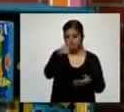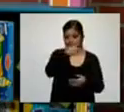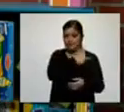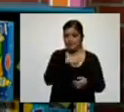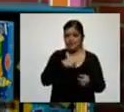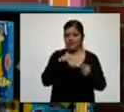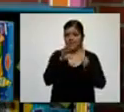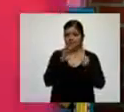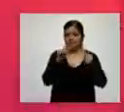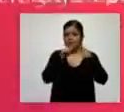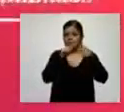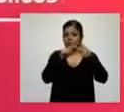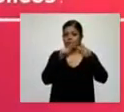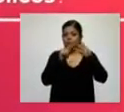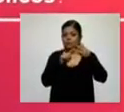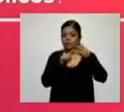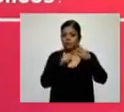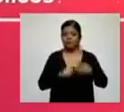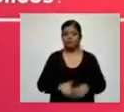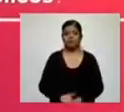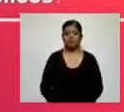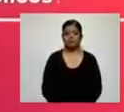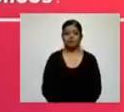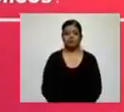Menciona tres.